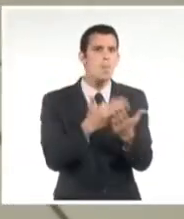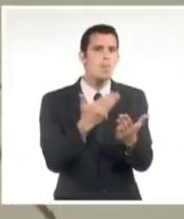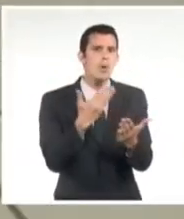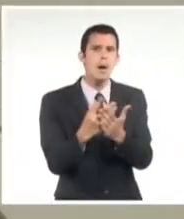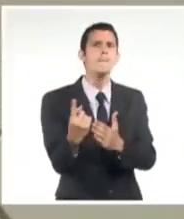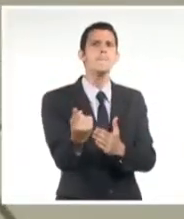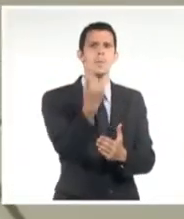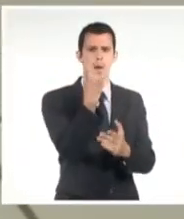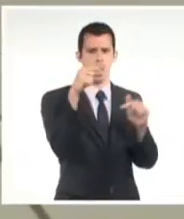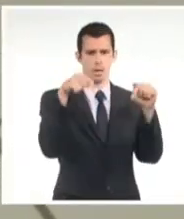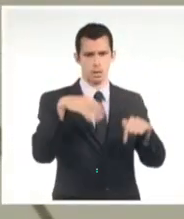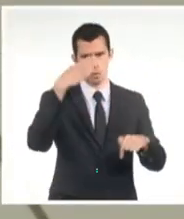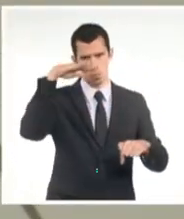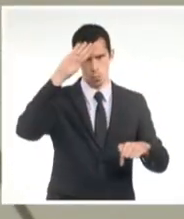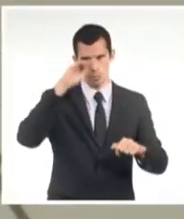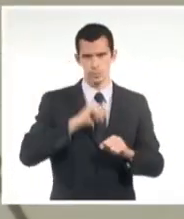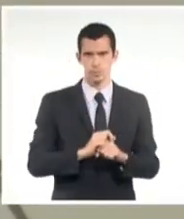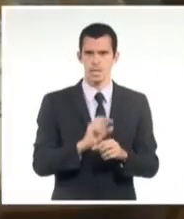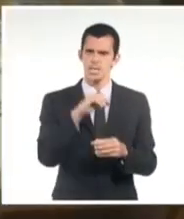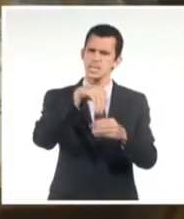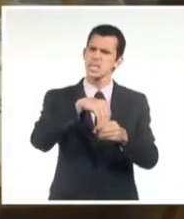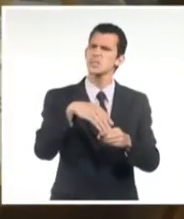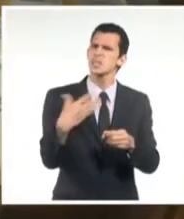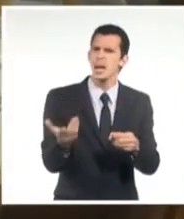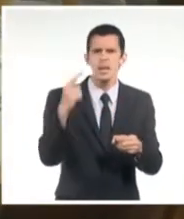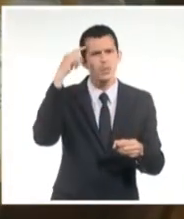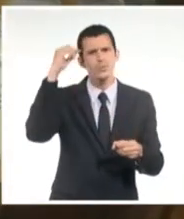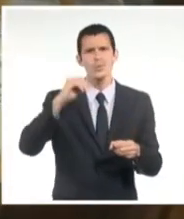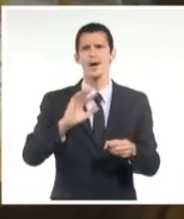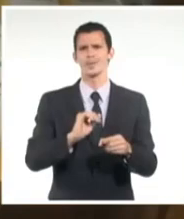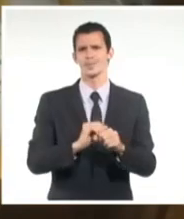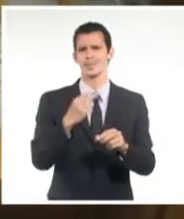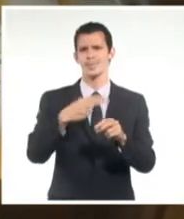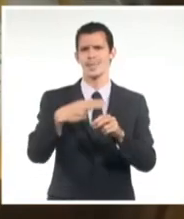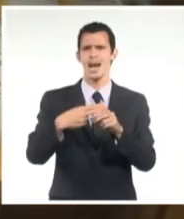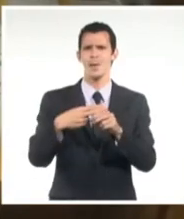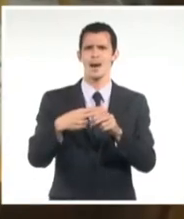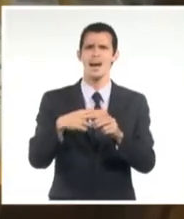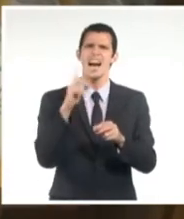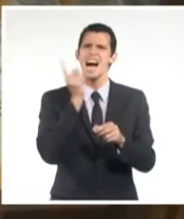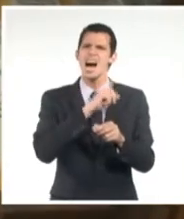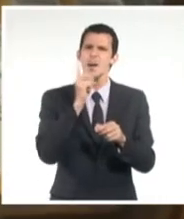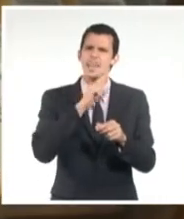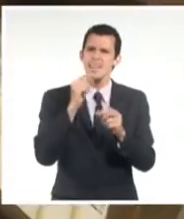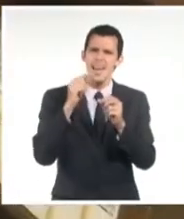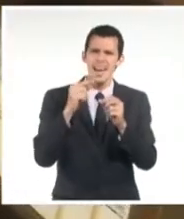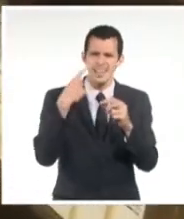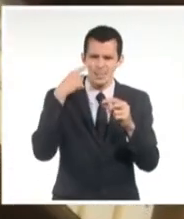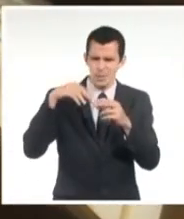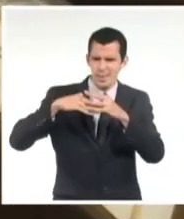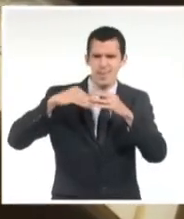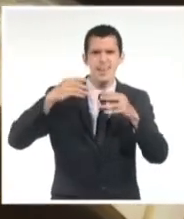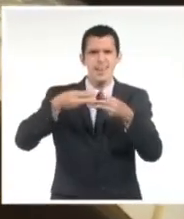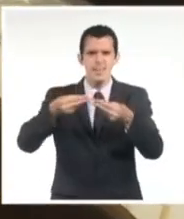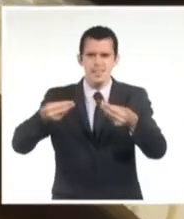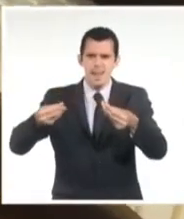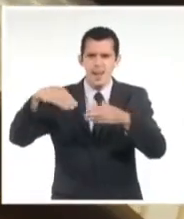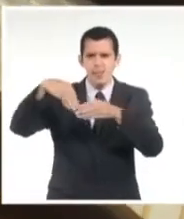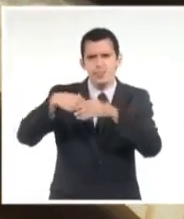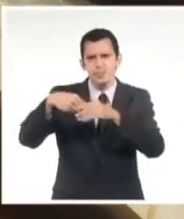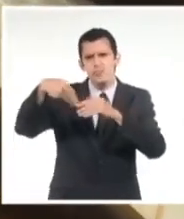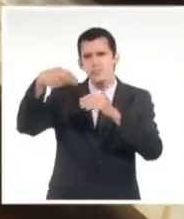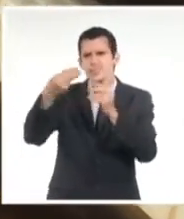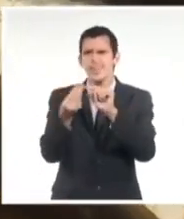que contiene extractos de cúrcuma longa, es una nanoformulación combinada y entre sus